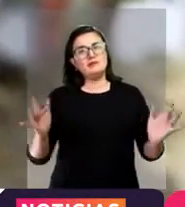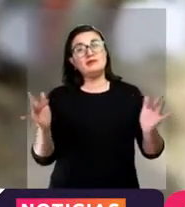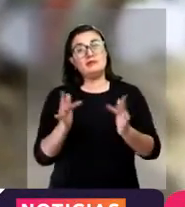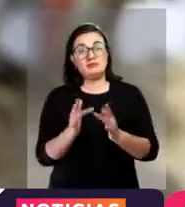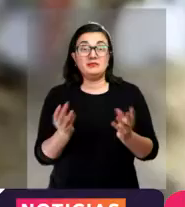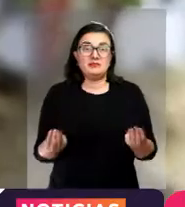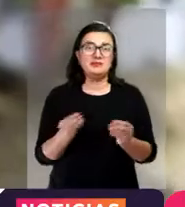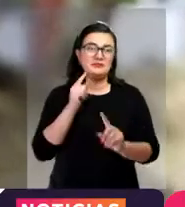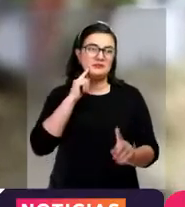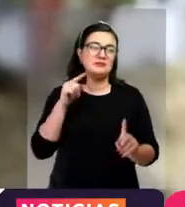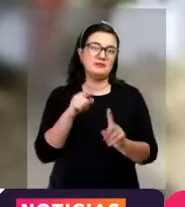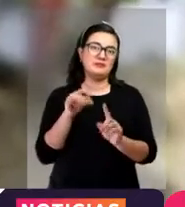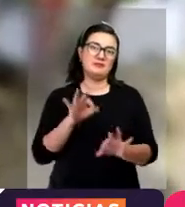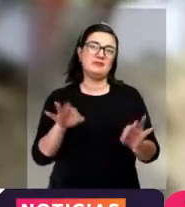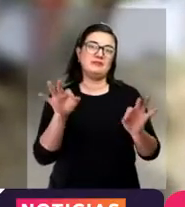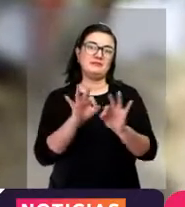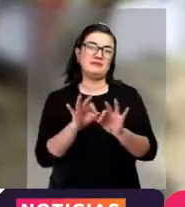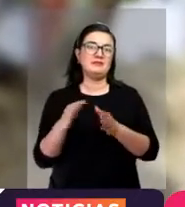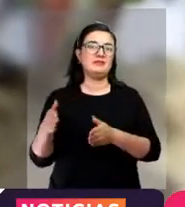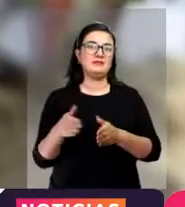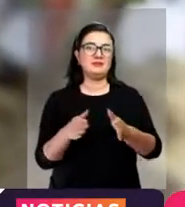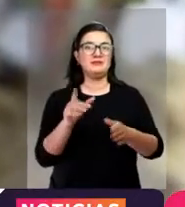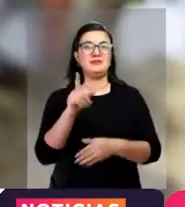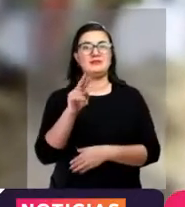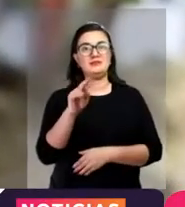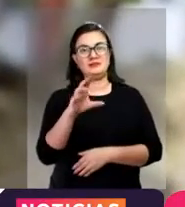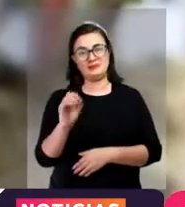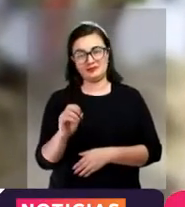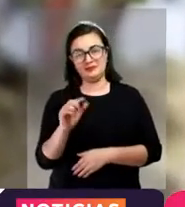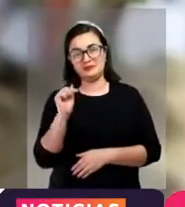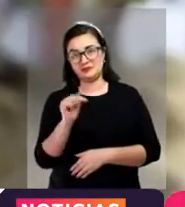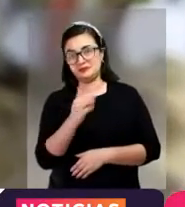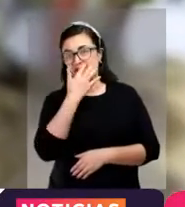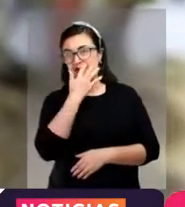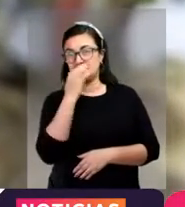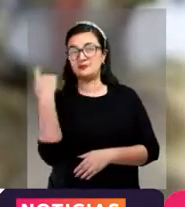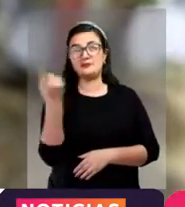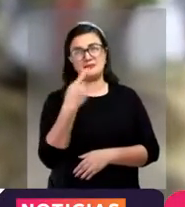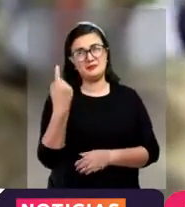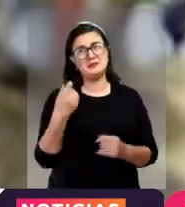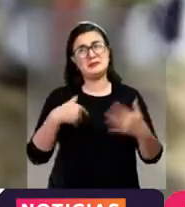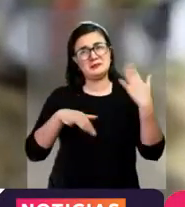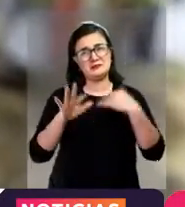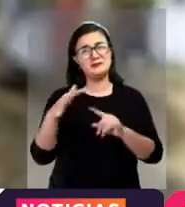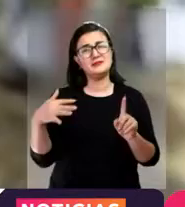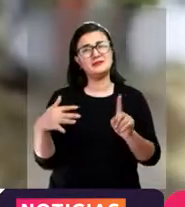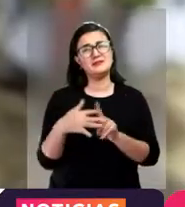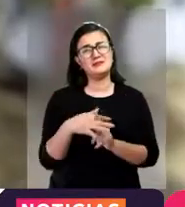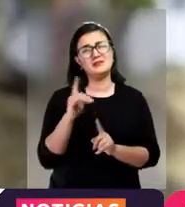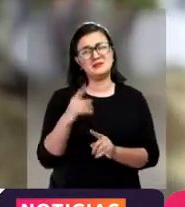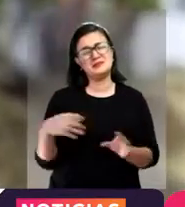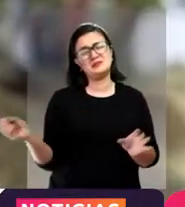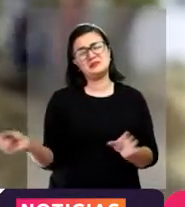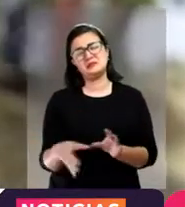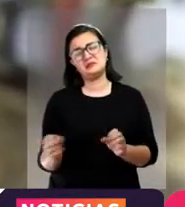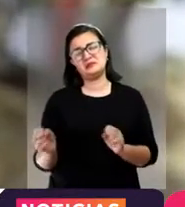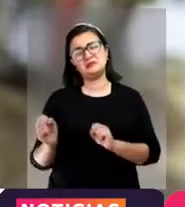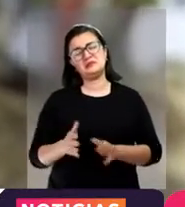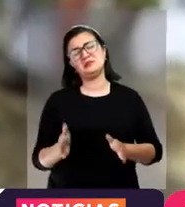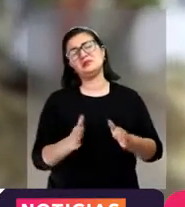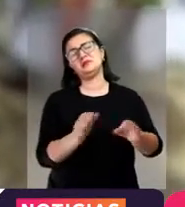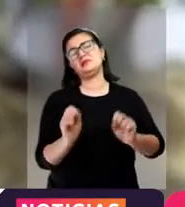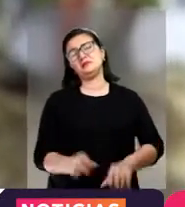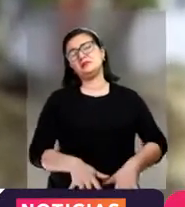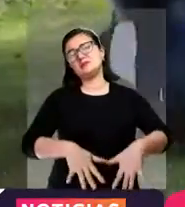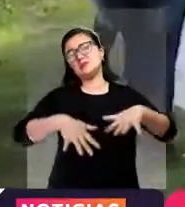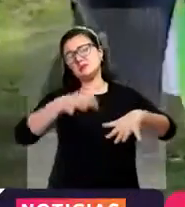de este punto, pues, del canal Albina, que normalmente está afectado por el arrojo de residuos dentro de su cauce